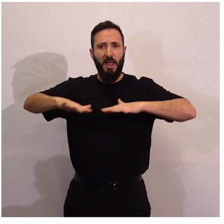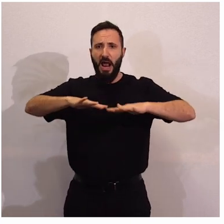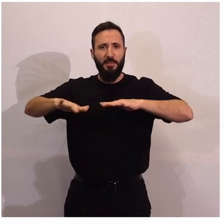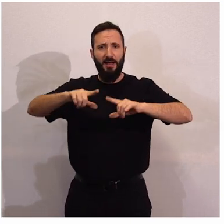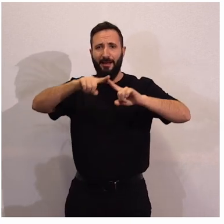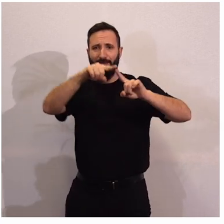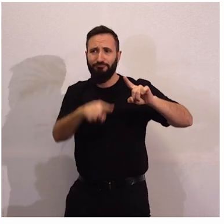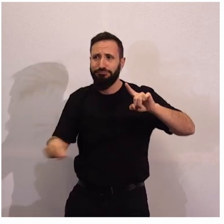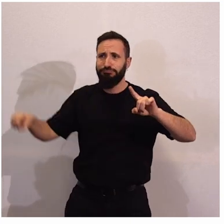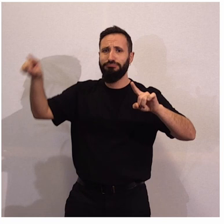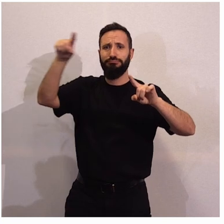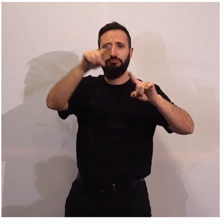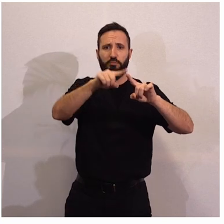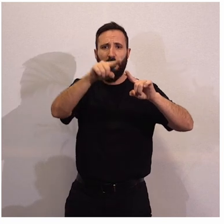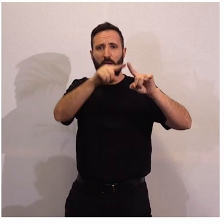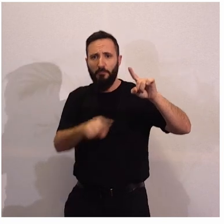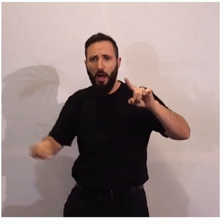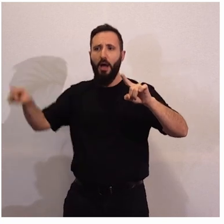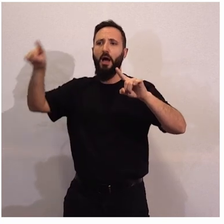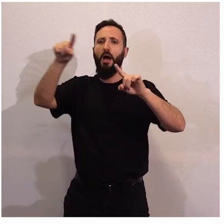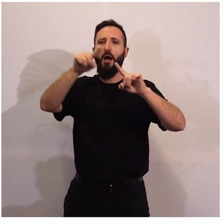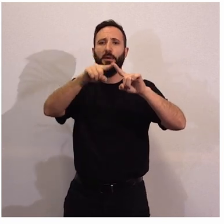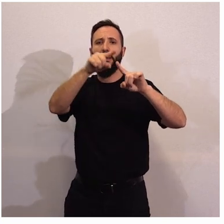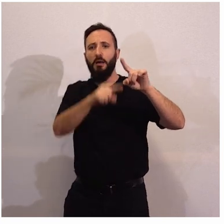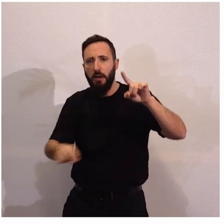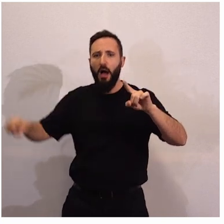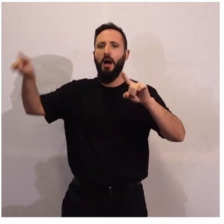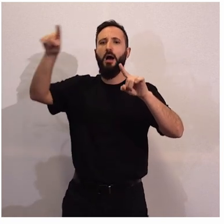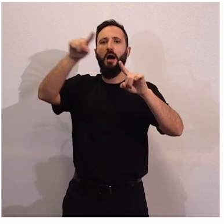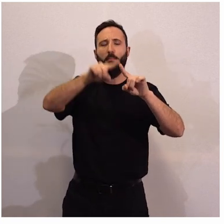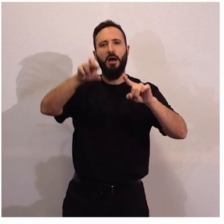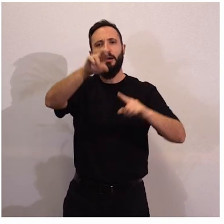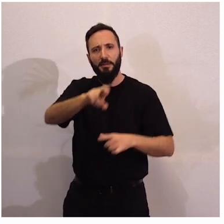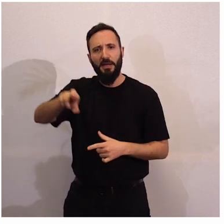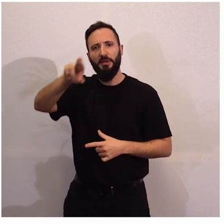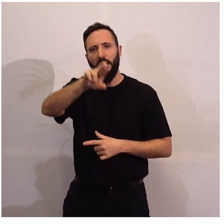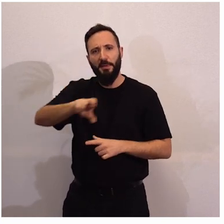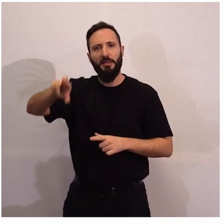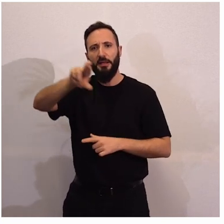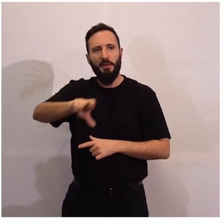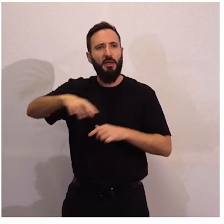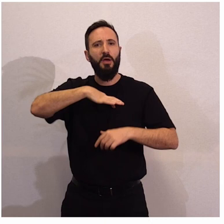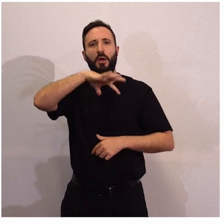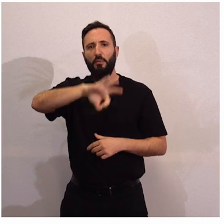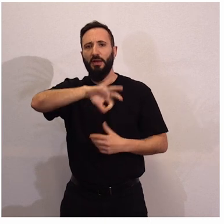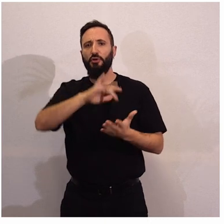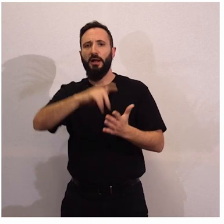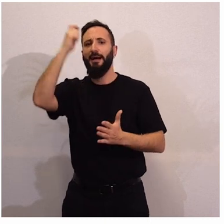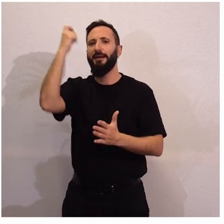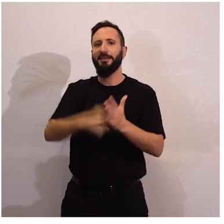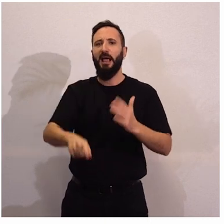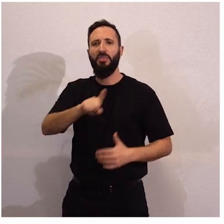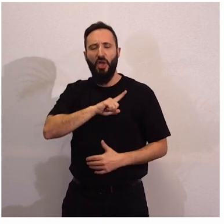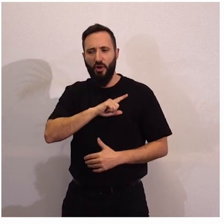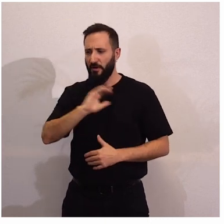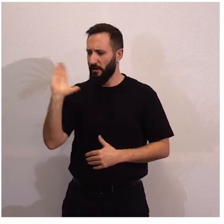bucle de, bueno, pues tal vez una sanción que te castigan unos días